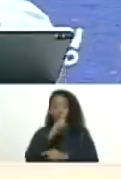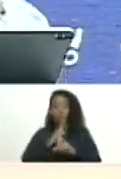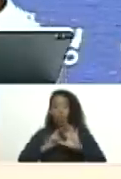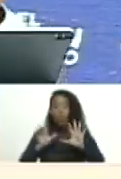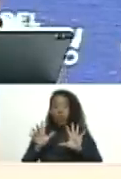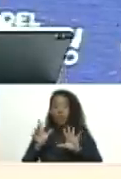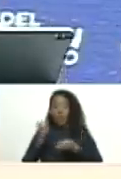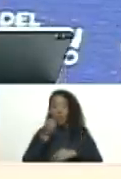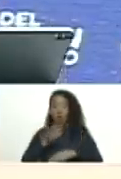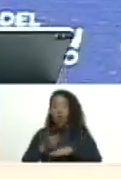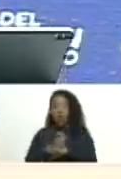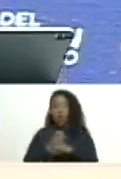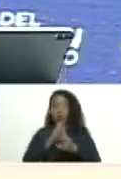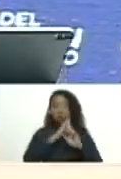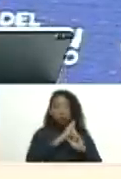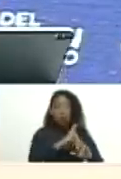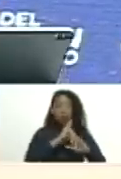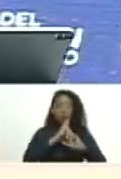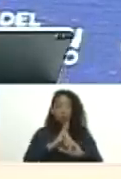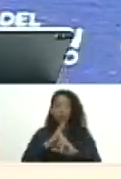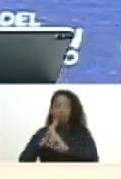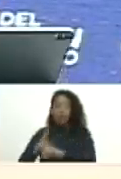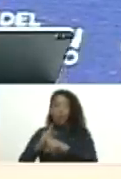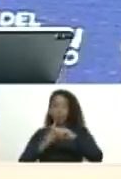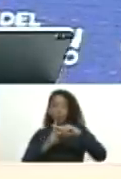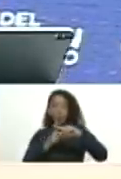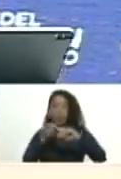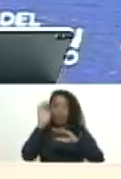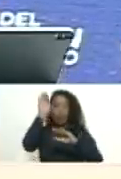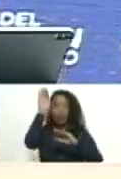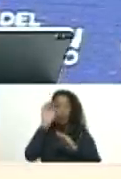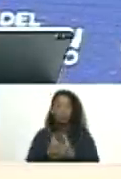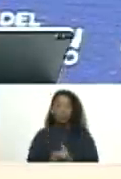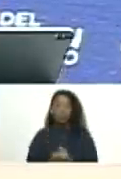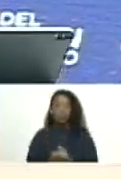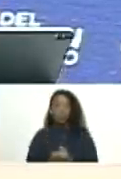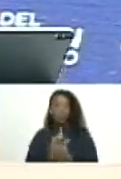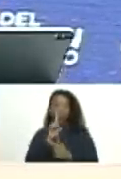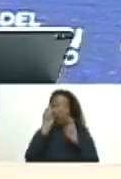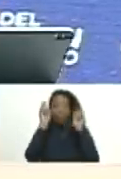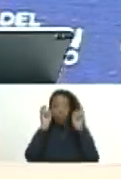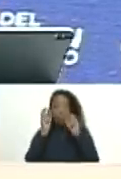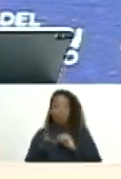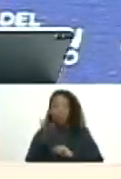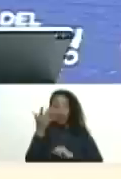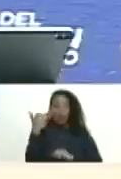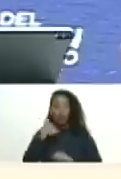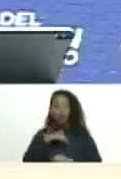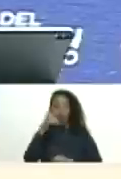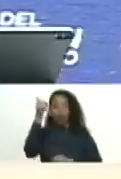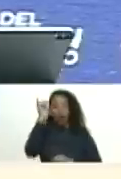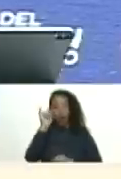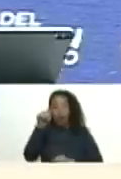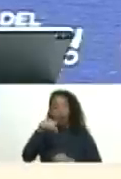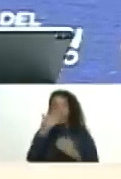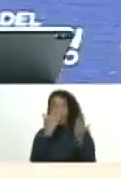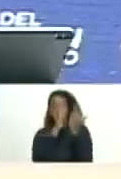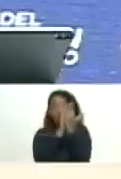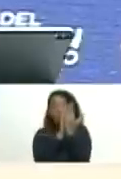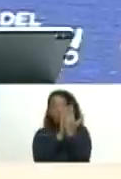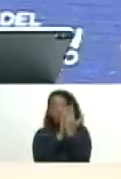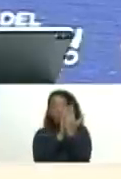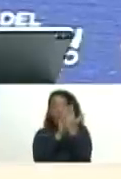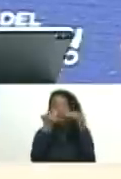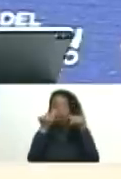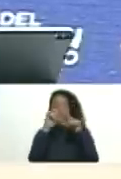respuestas hacia adelante, dar respuestas al futuro. Uno de los temas fundamentales que nosotros hemos afrontado en